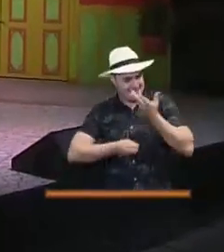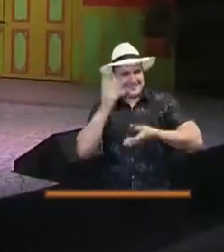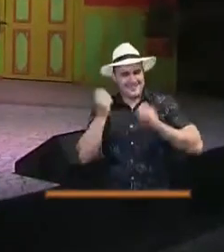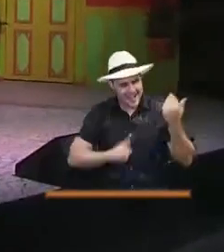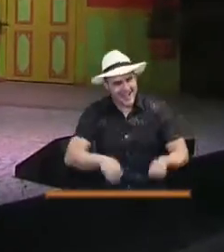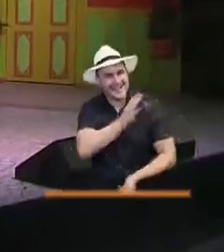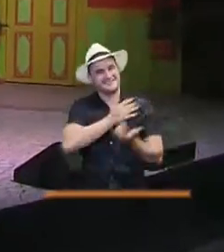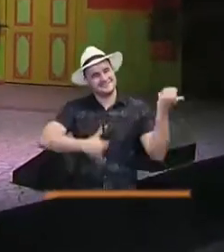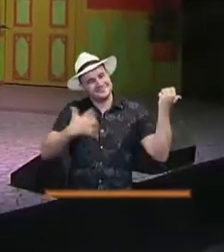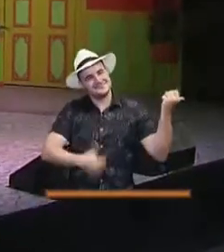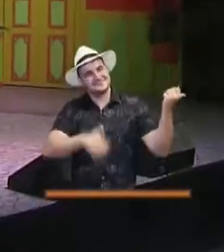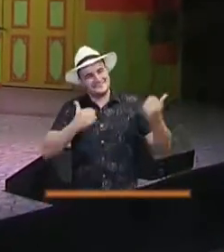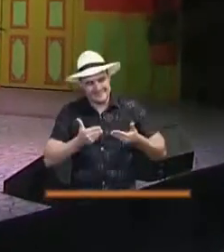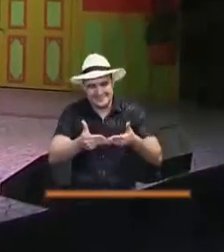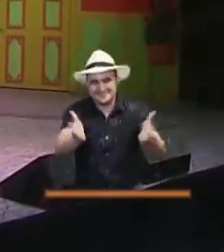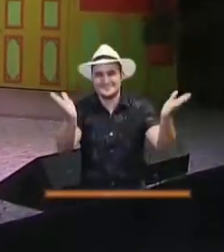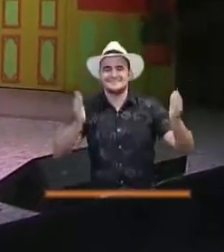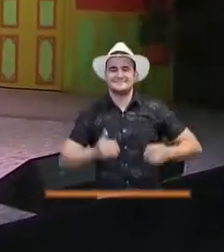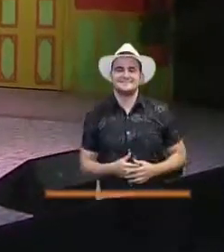¡trove, trove, compañero!